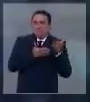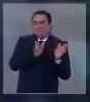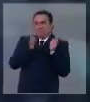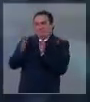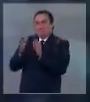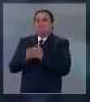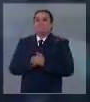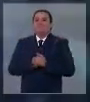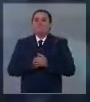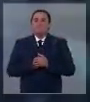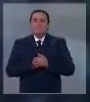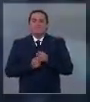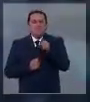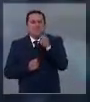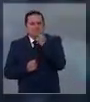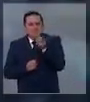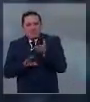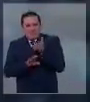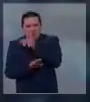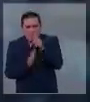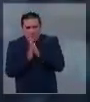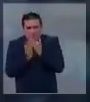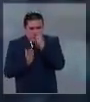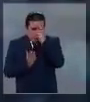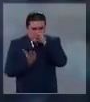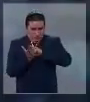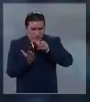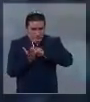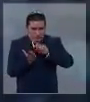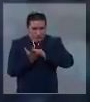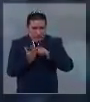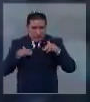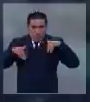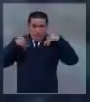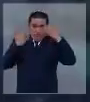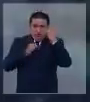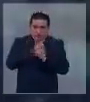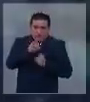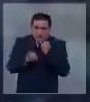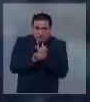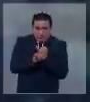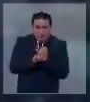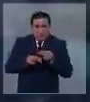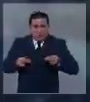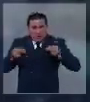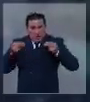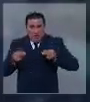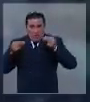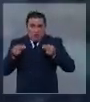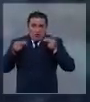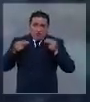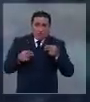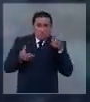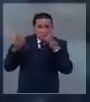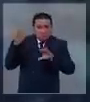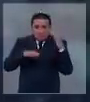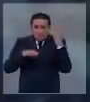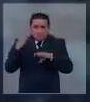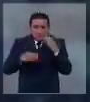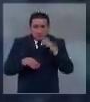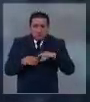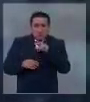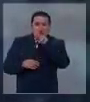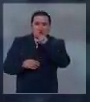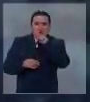de aquellos que creen que el mercado y los elementos externos dinamizan la economía, usted cree en la intervención pública. Hoy tenemos